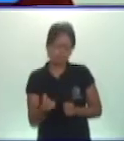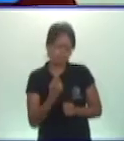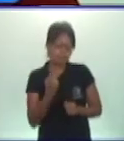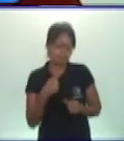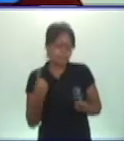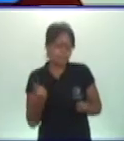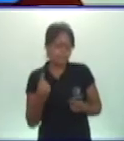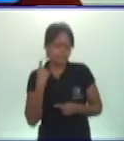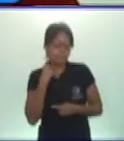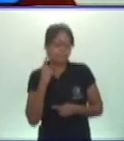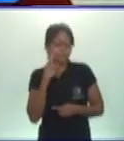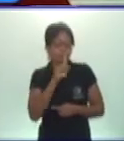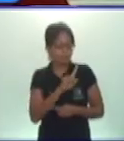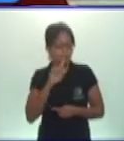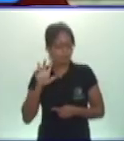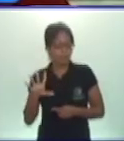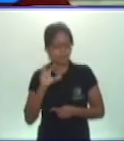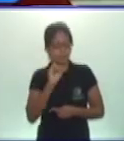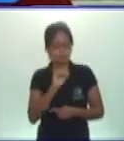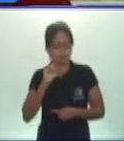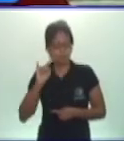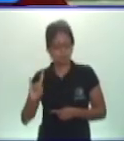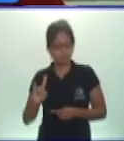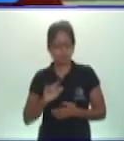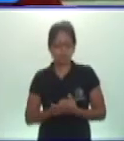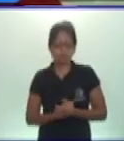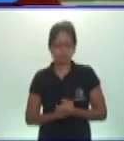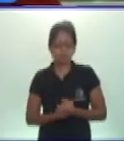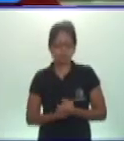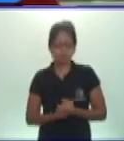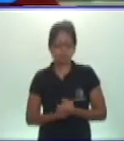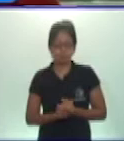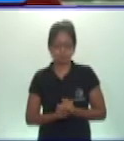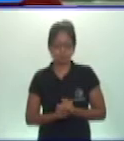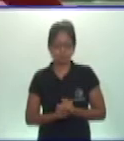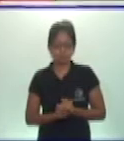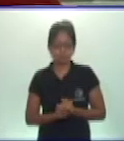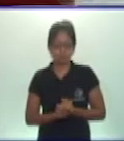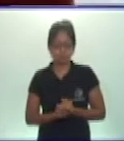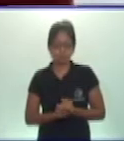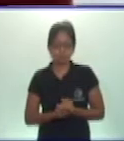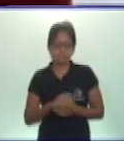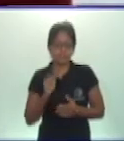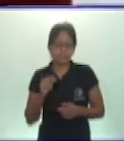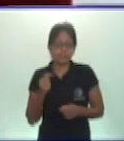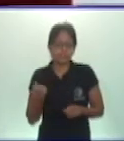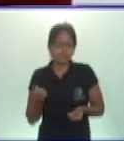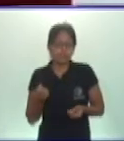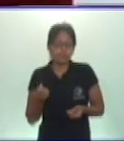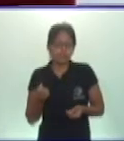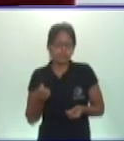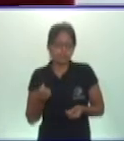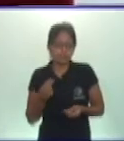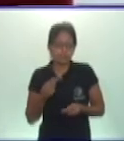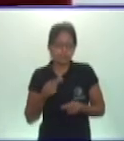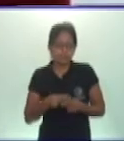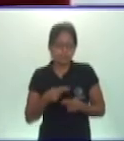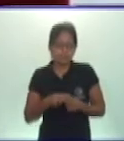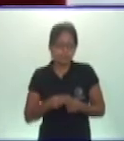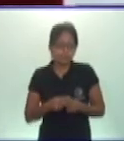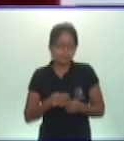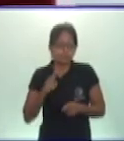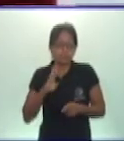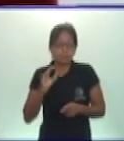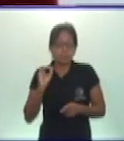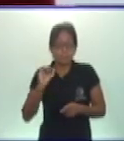año 1509 y está imbricada en eso que se ha dado en llamar en la historia de Cuba como el bojeo a Cuba. Es